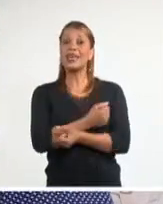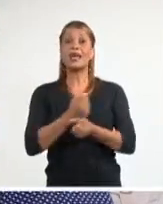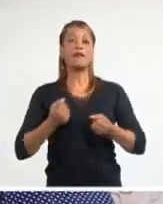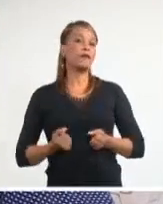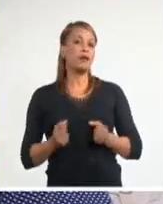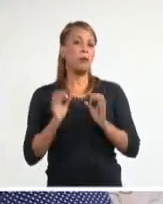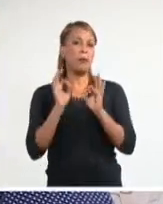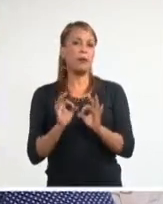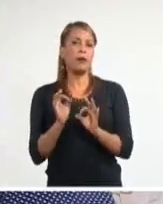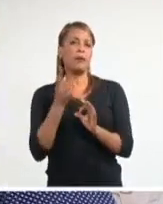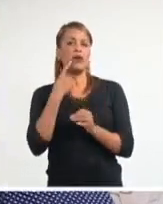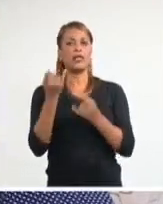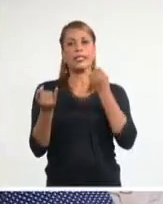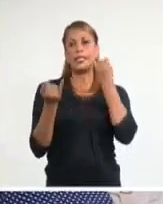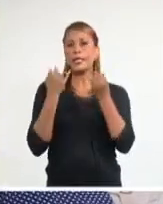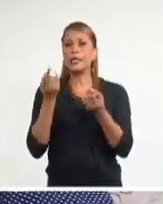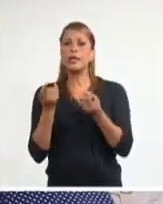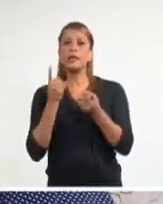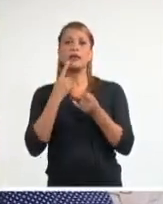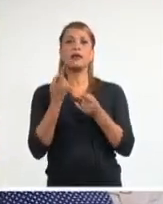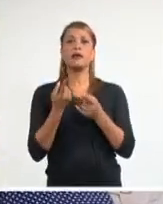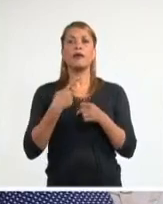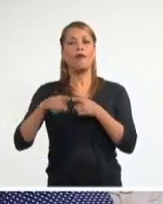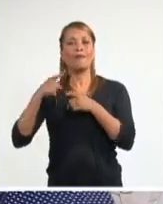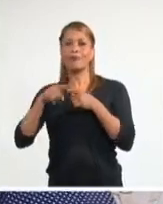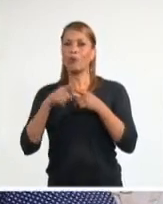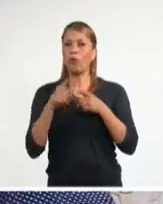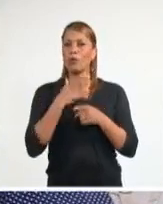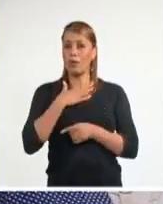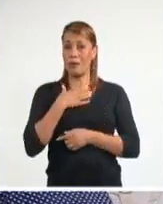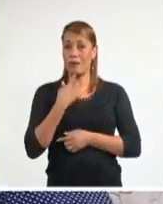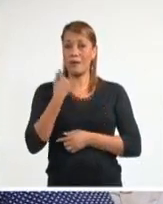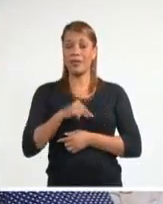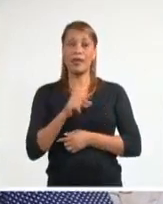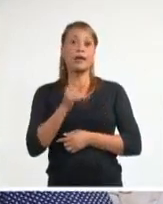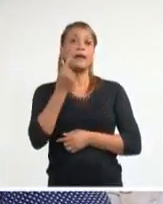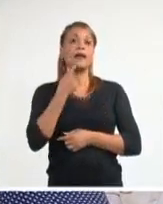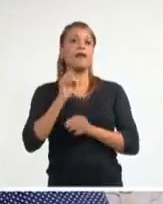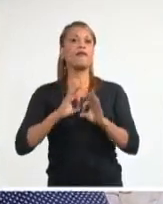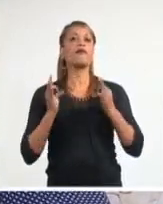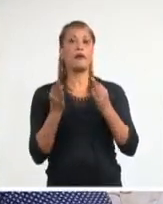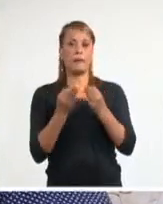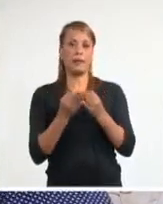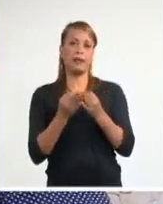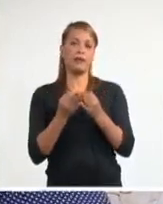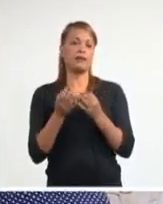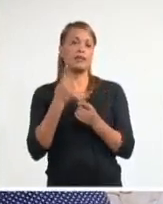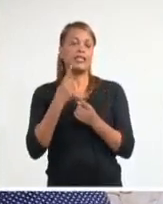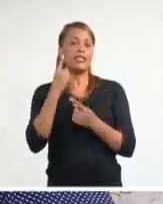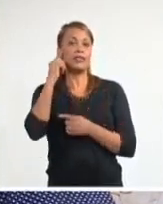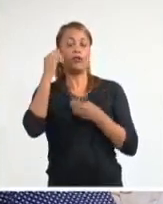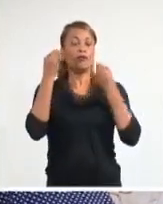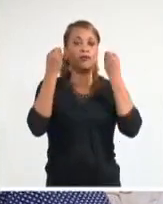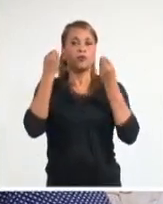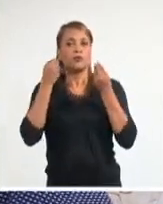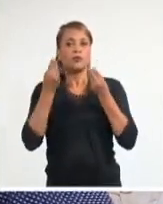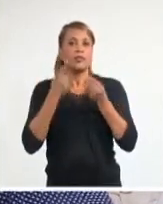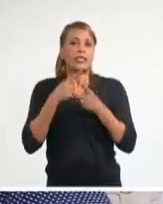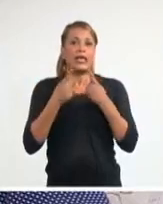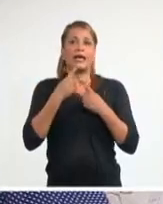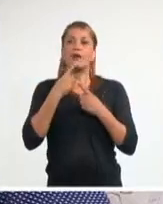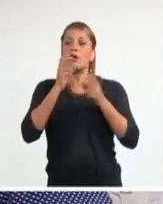poco intereses o estado de reposo de la familia, porque es como una obsesión de